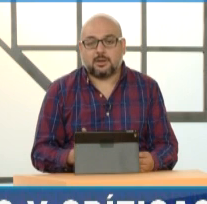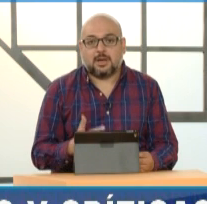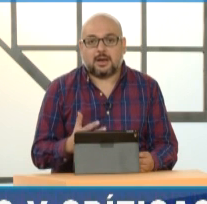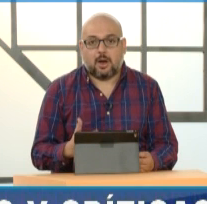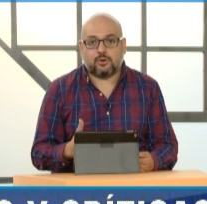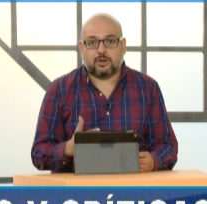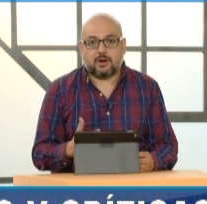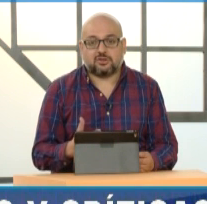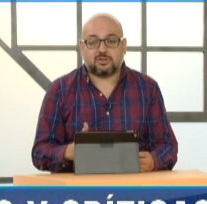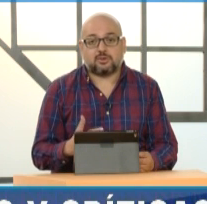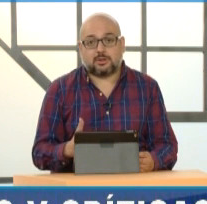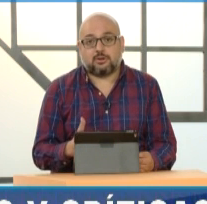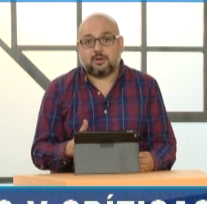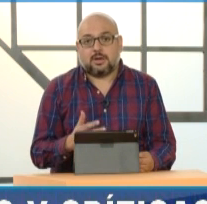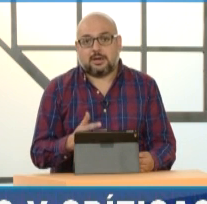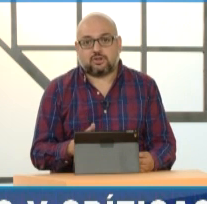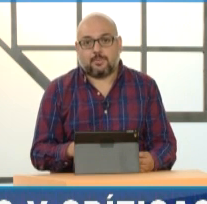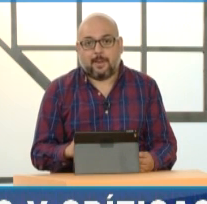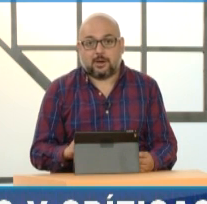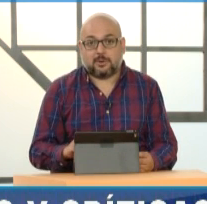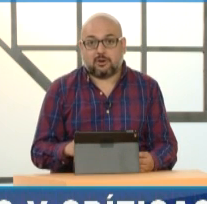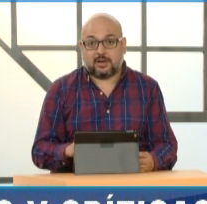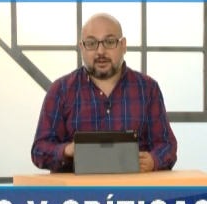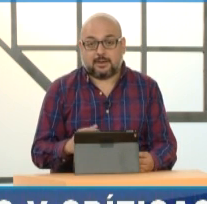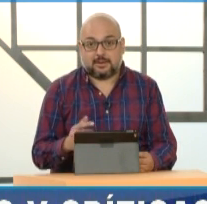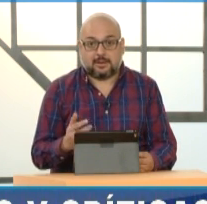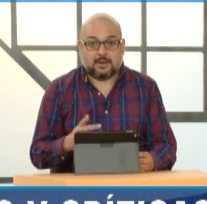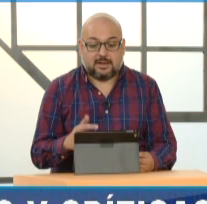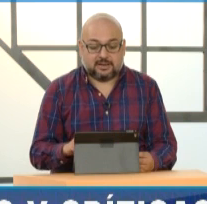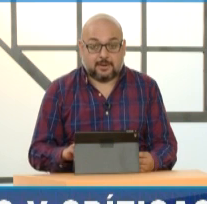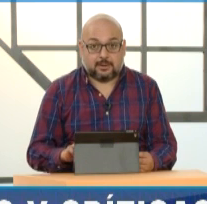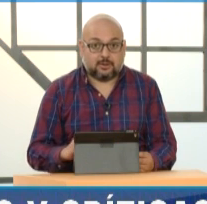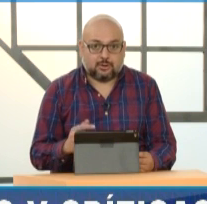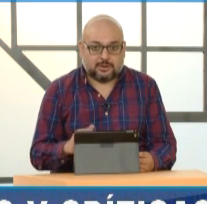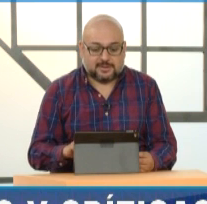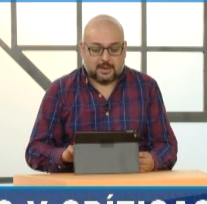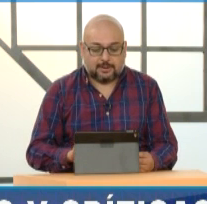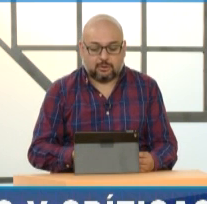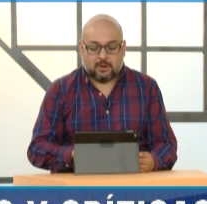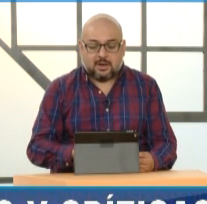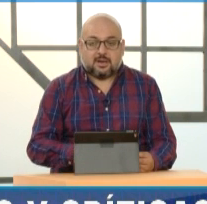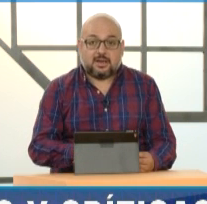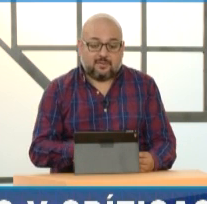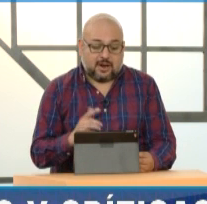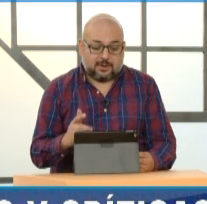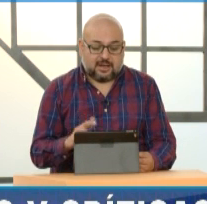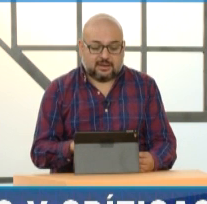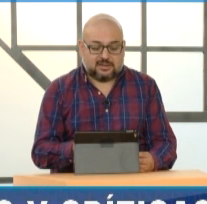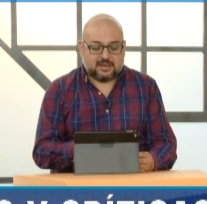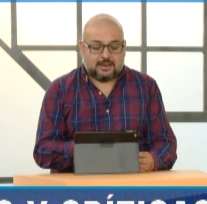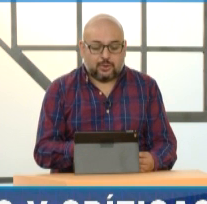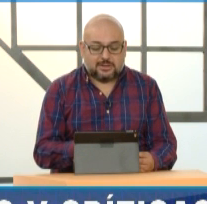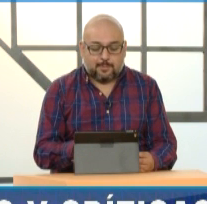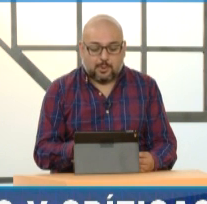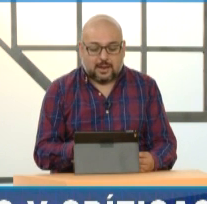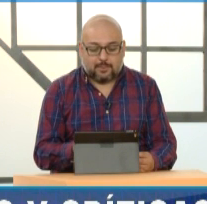actuado en cada uno de los casos y sobre todo en esos más polémicos que lo estaban señalando. Y finalmente alguien dice,